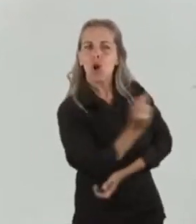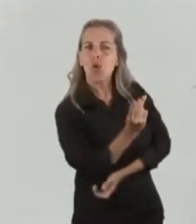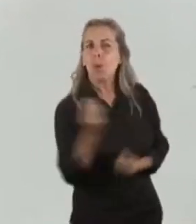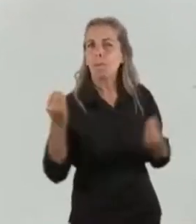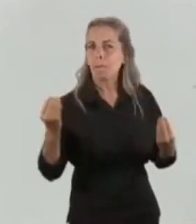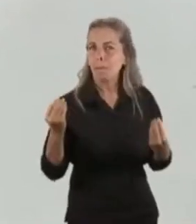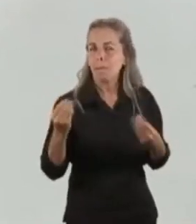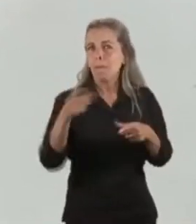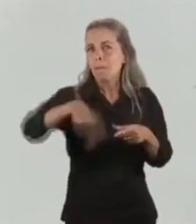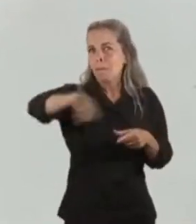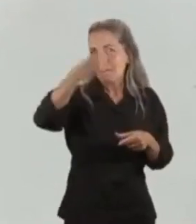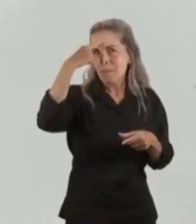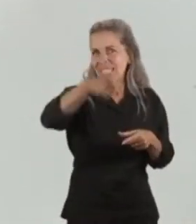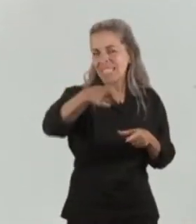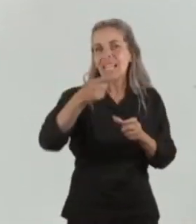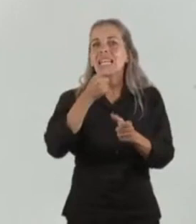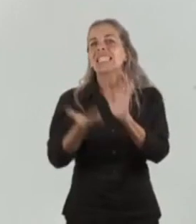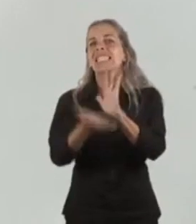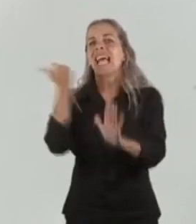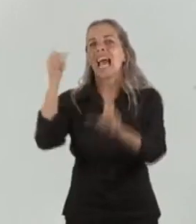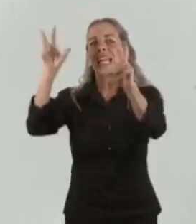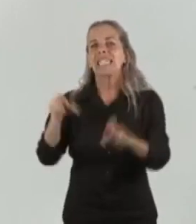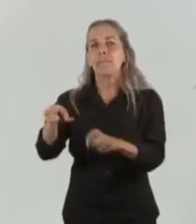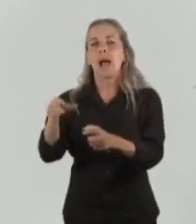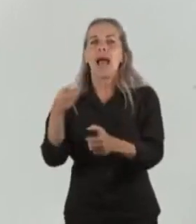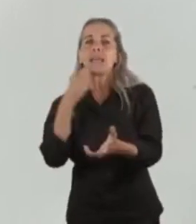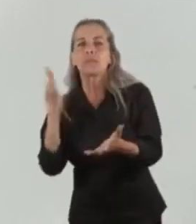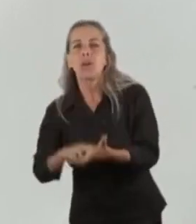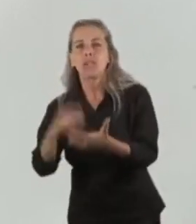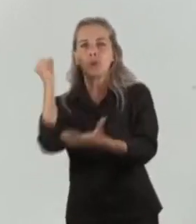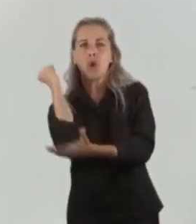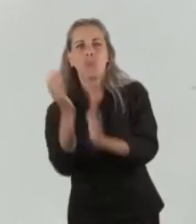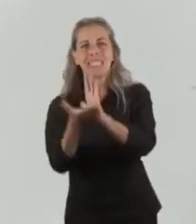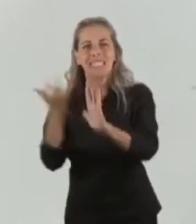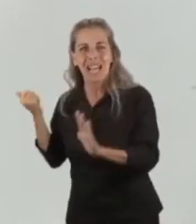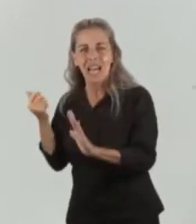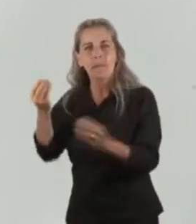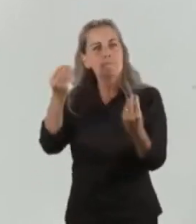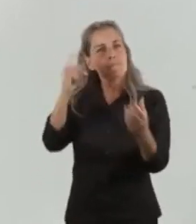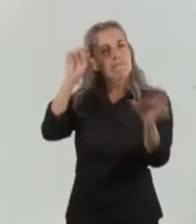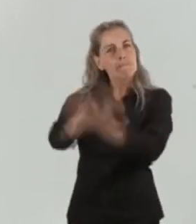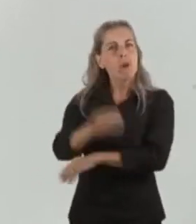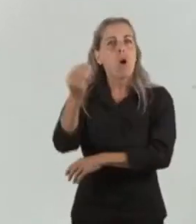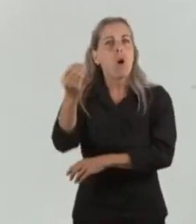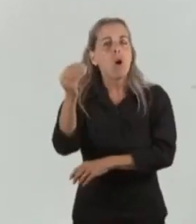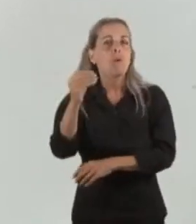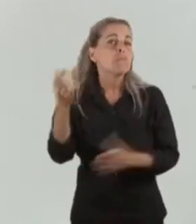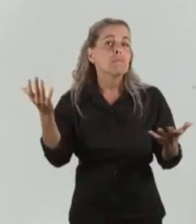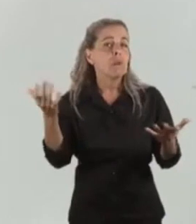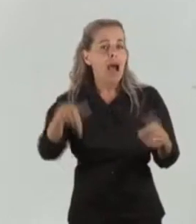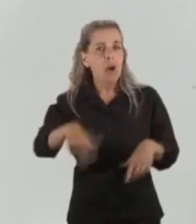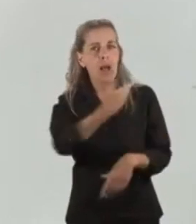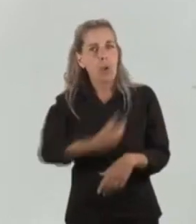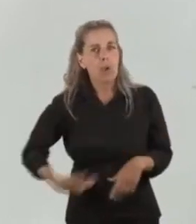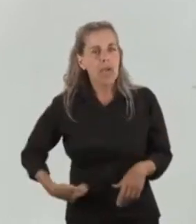fue un muy mal paso haber retirado el capítulo fiscal de ese proyecto y en todo caso Cuál es el análisis que hace el gobierno